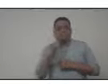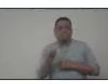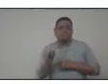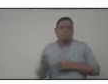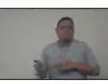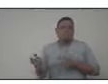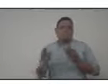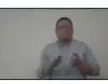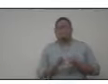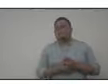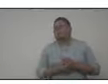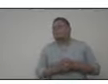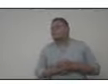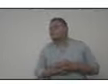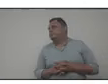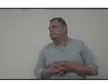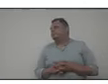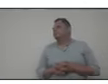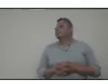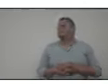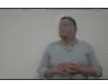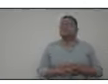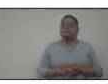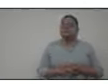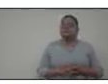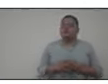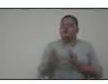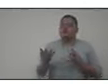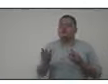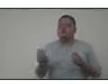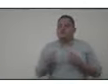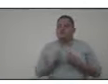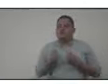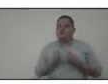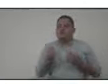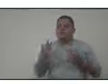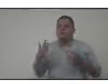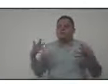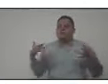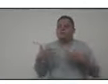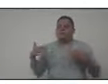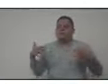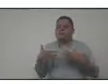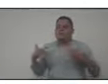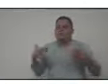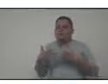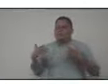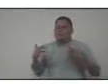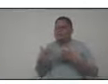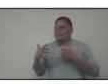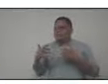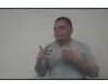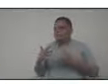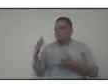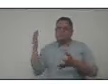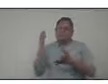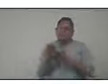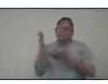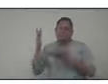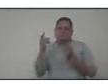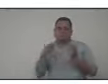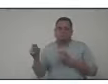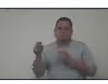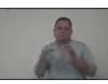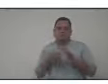portabilidad, una usuaria que estaba viviendo en Valledupar y tuvimos un problema en